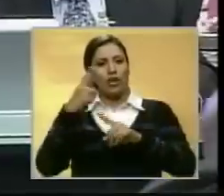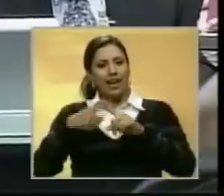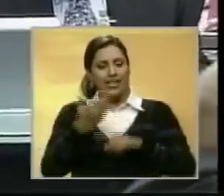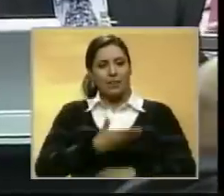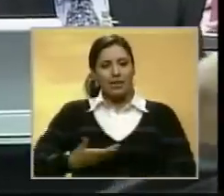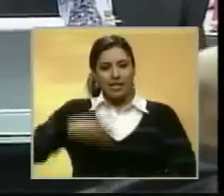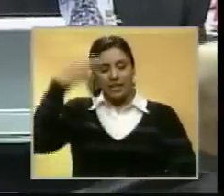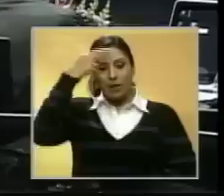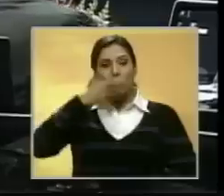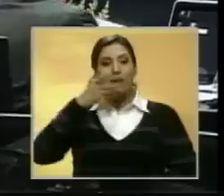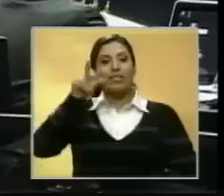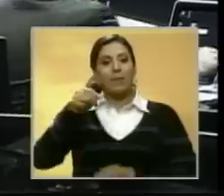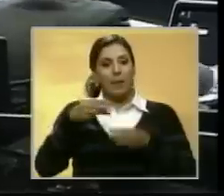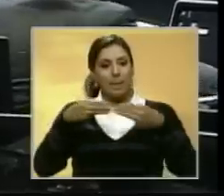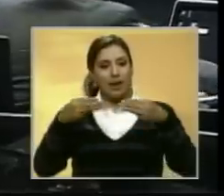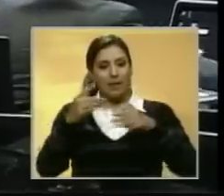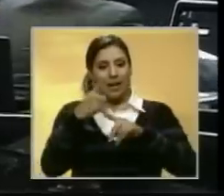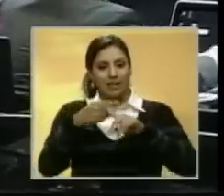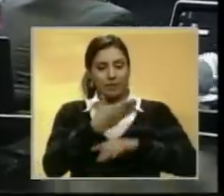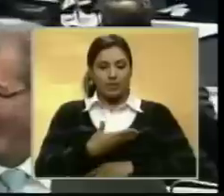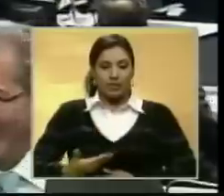Martín Torrijos de Panamá.